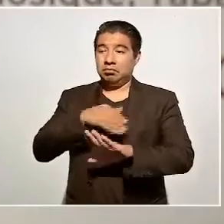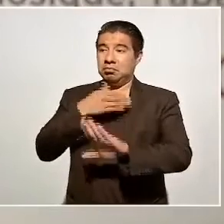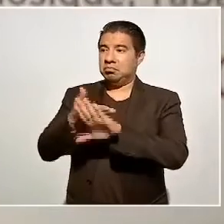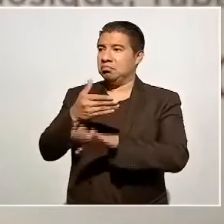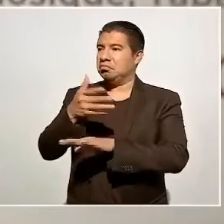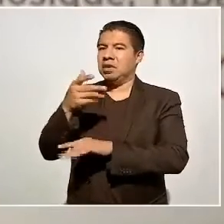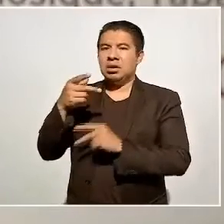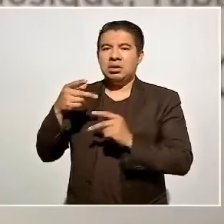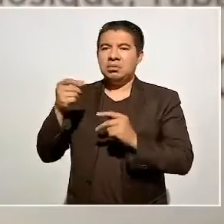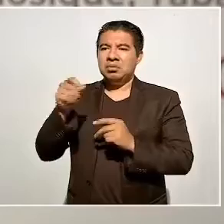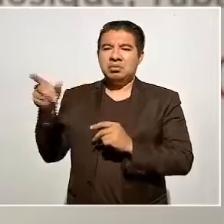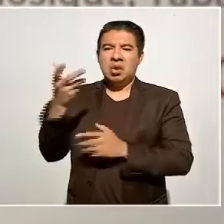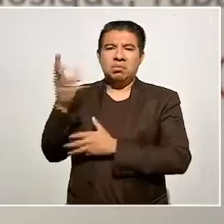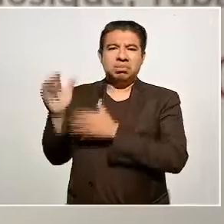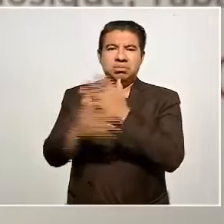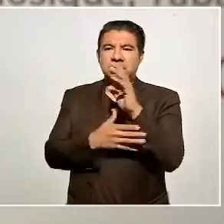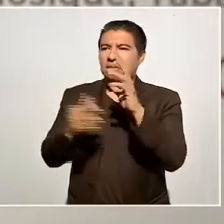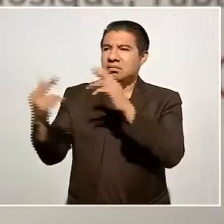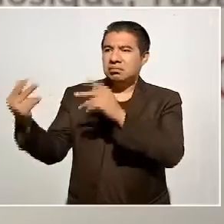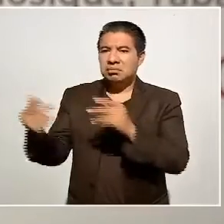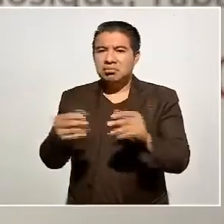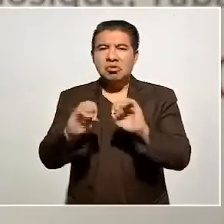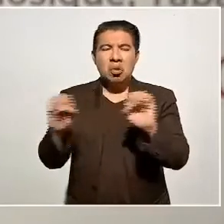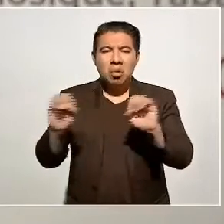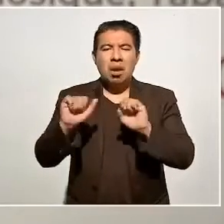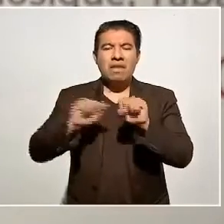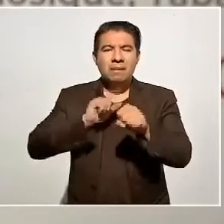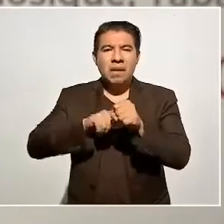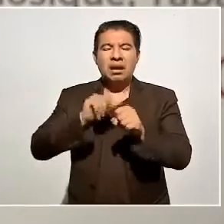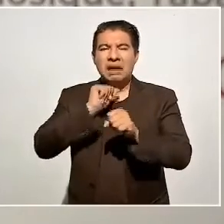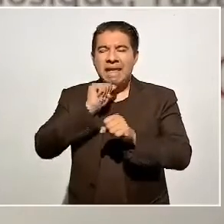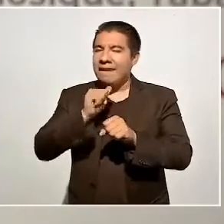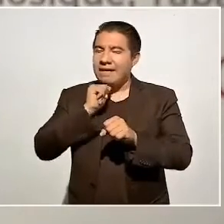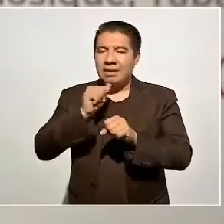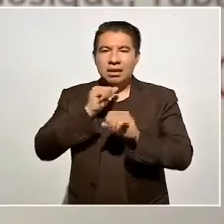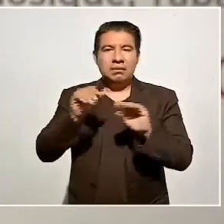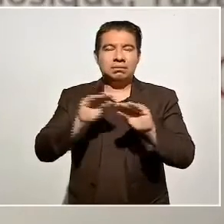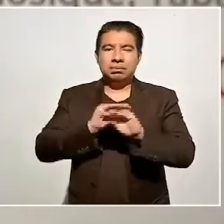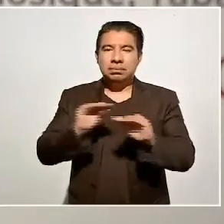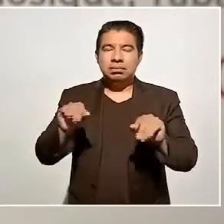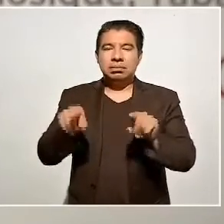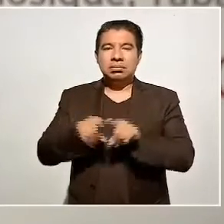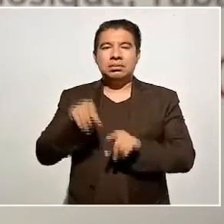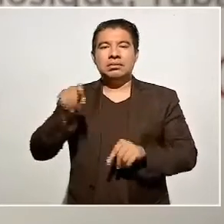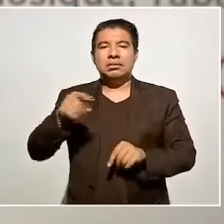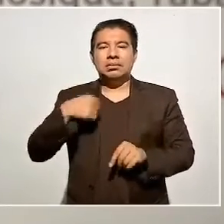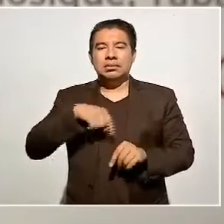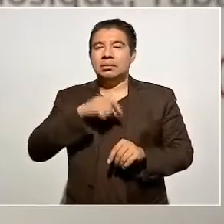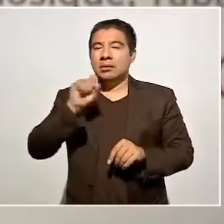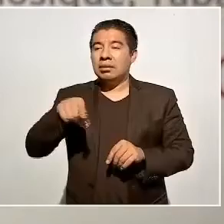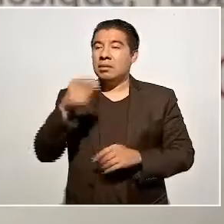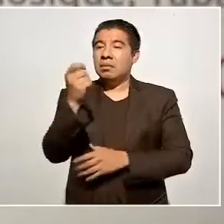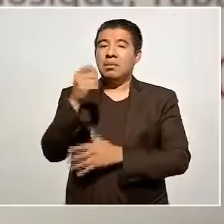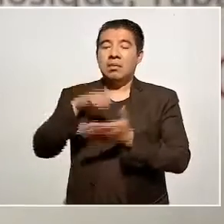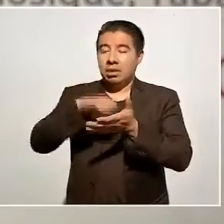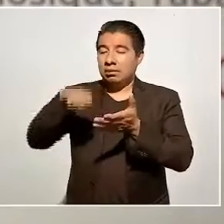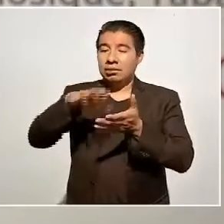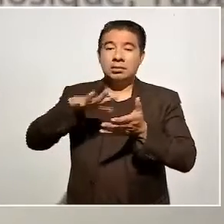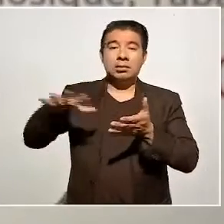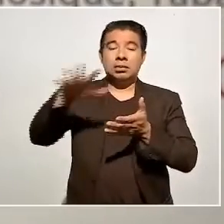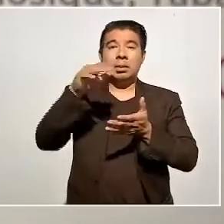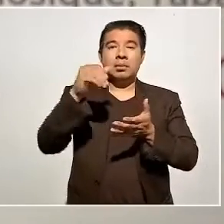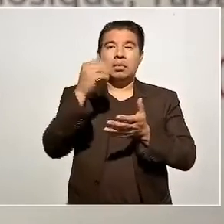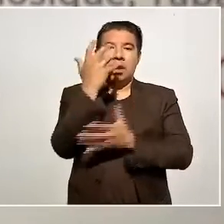ambiente, al contrario. Hablaba yo del programa Sembrando Vida, que